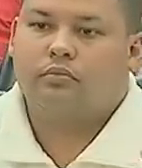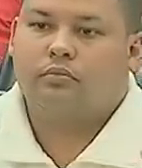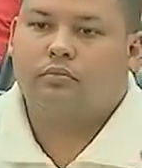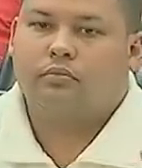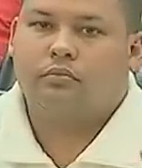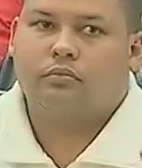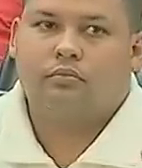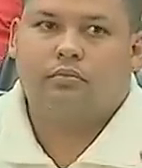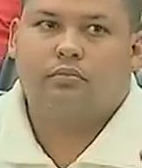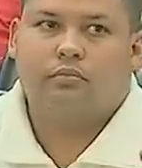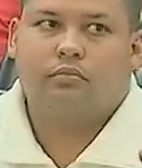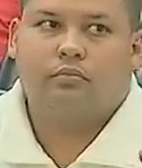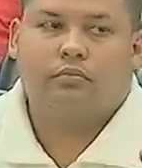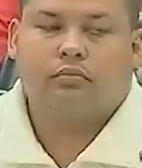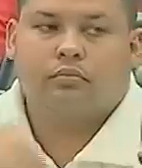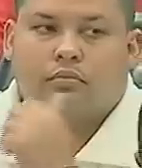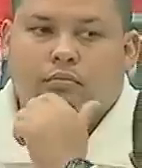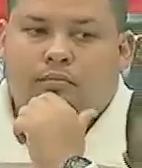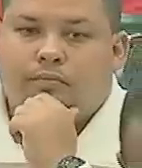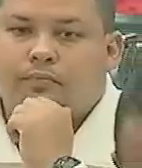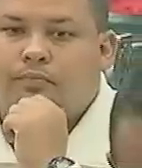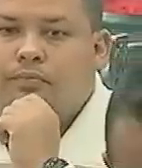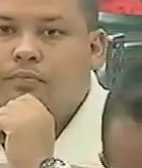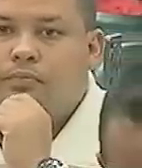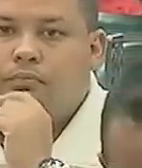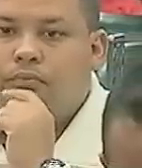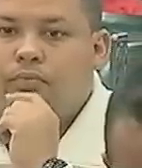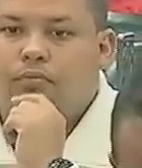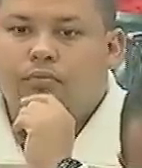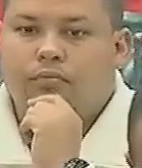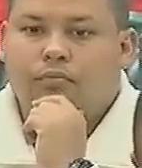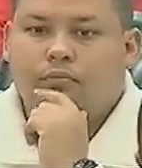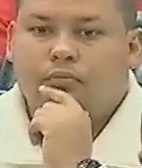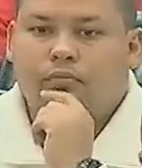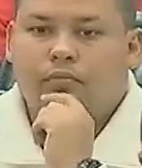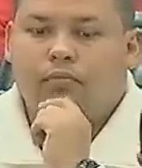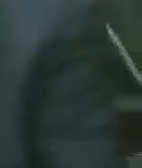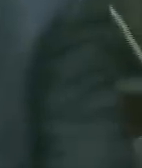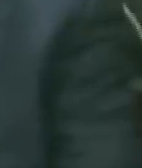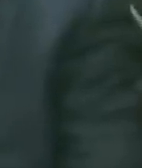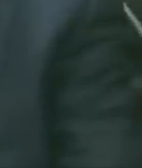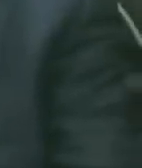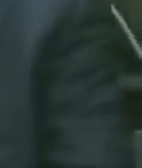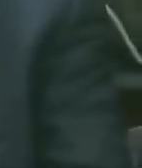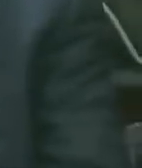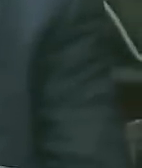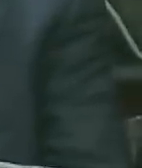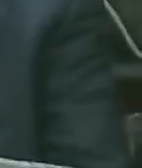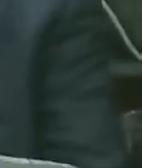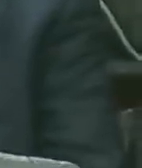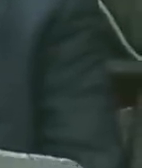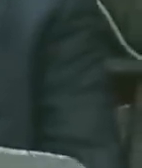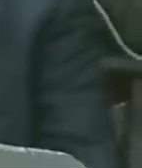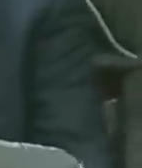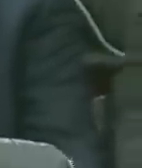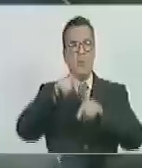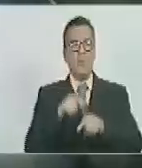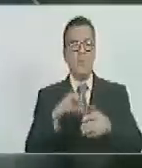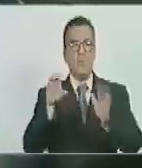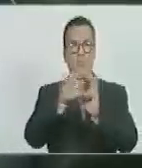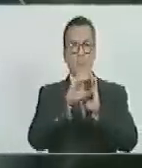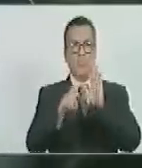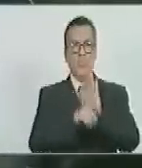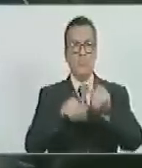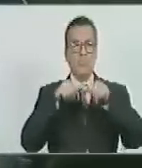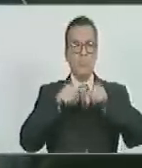fue solamente en 1999 cuando nuestro comandante supremo, Hugo Chávez Frías, la